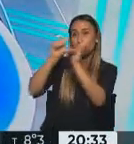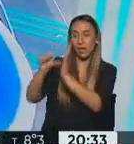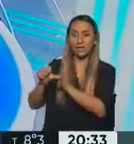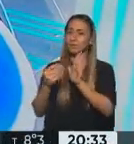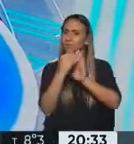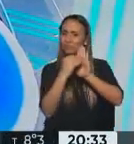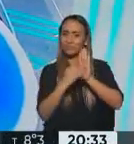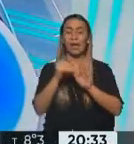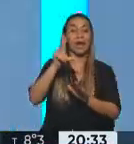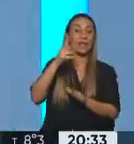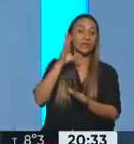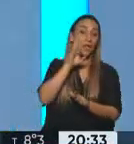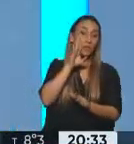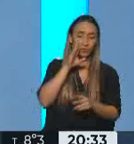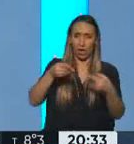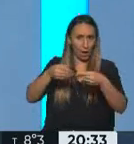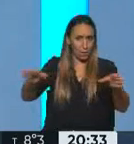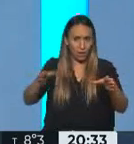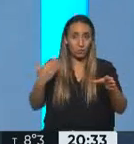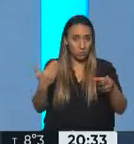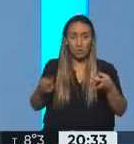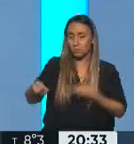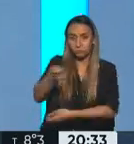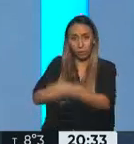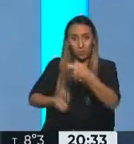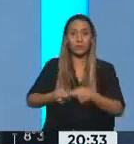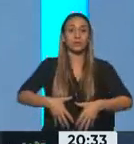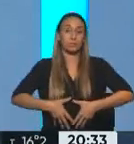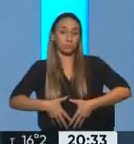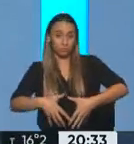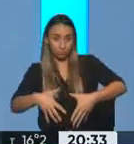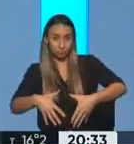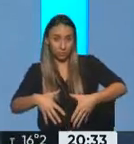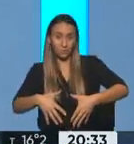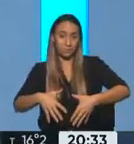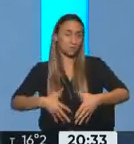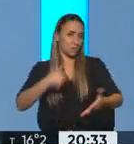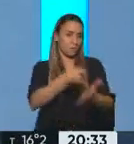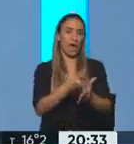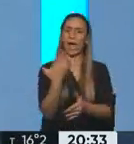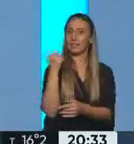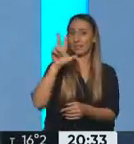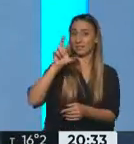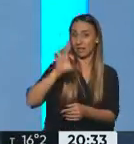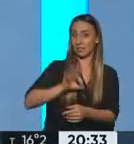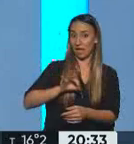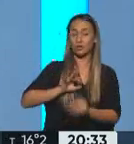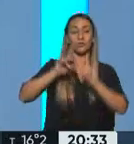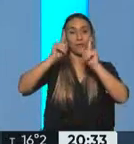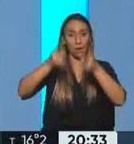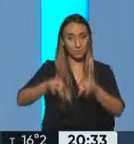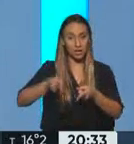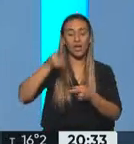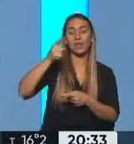Unidos acepta abiertamente la comercialización de la gestación subrogada. Desde hace 30 años en el estado de California se